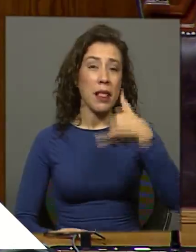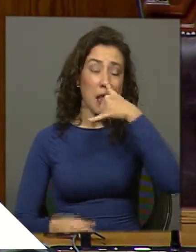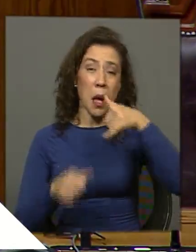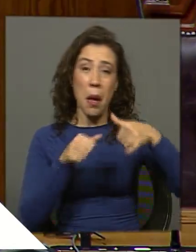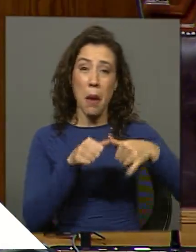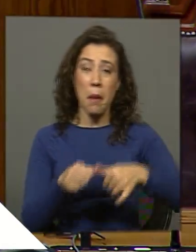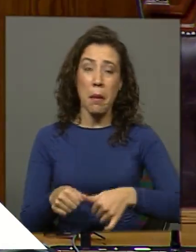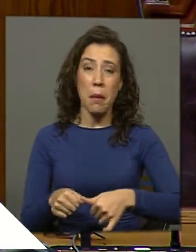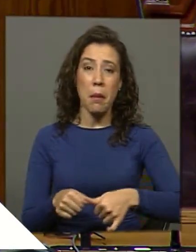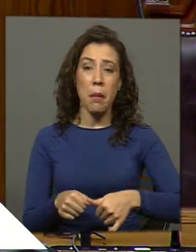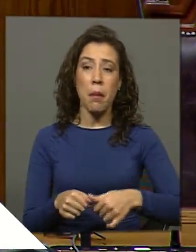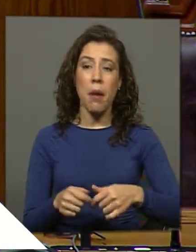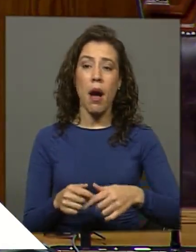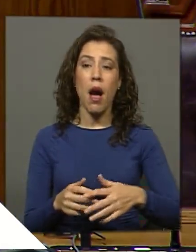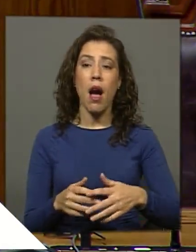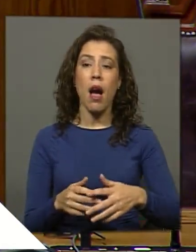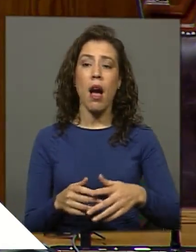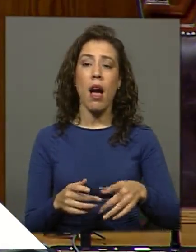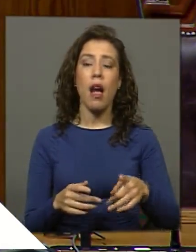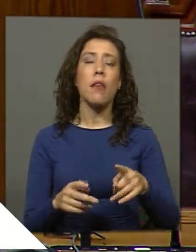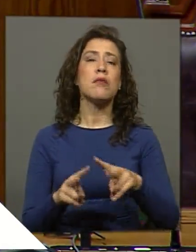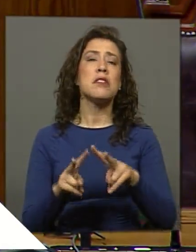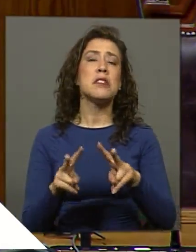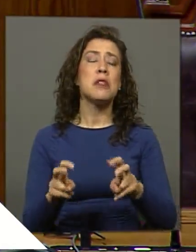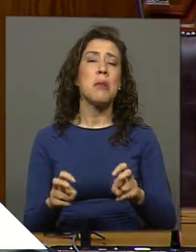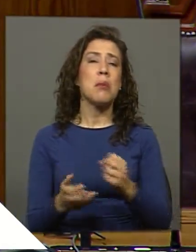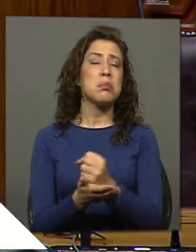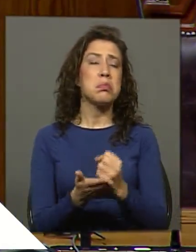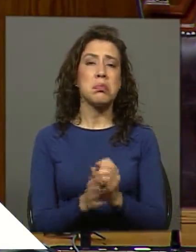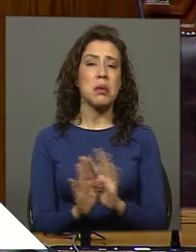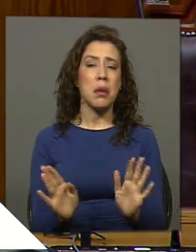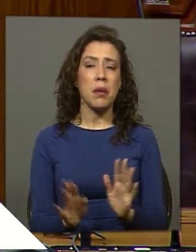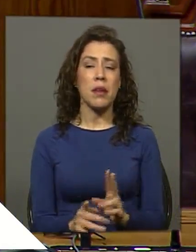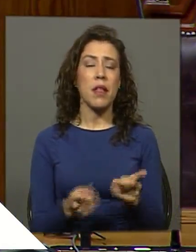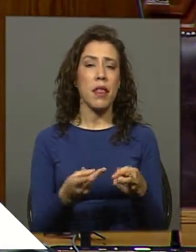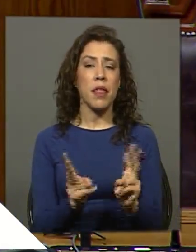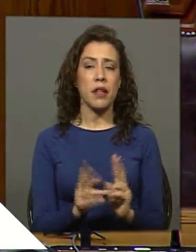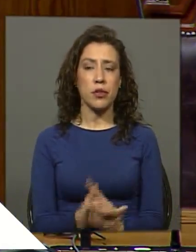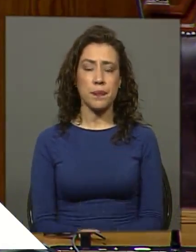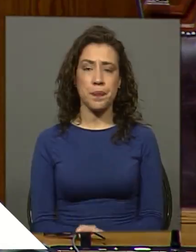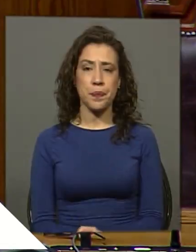esto tiene merito ejecutivo y no hay más de pleno derecho